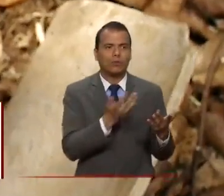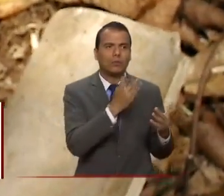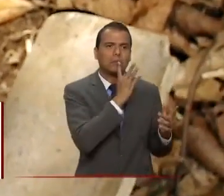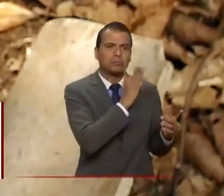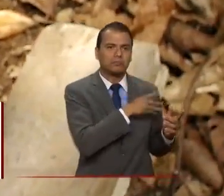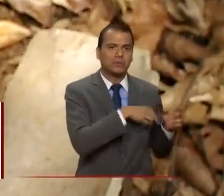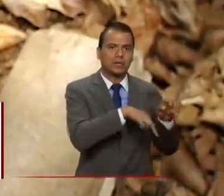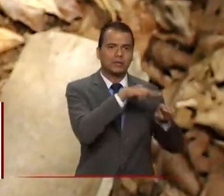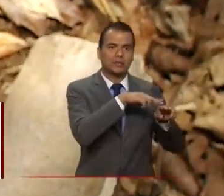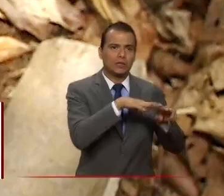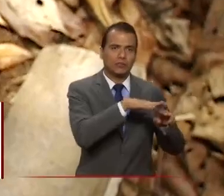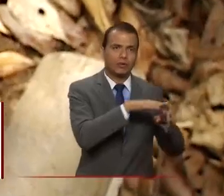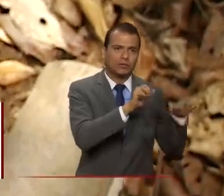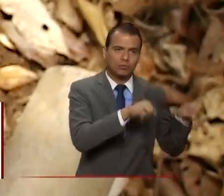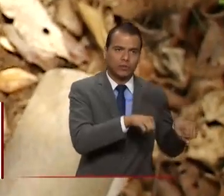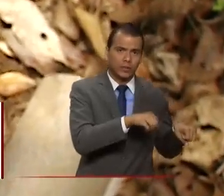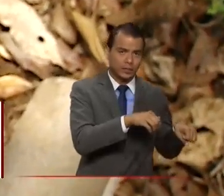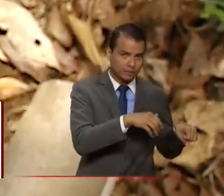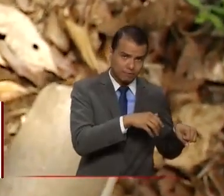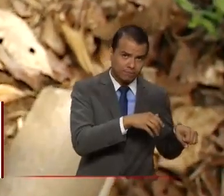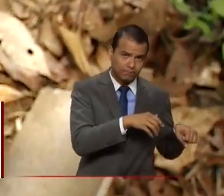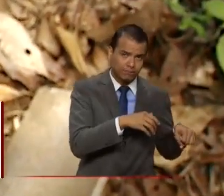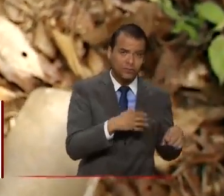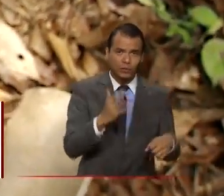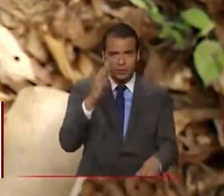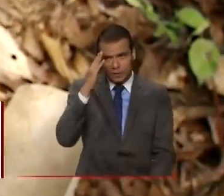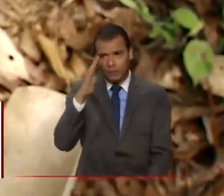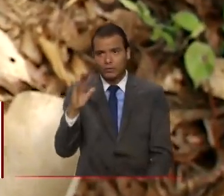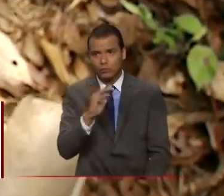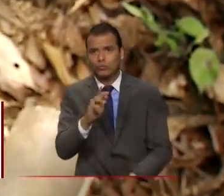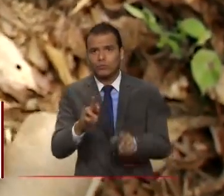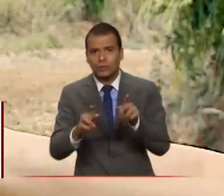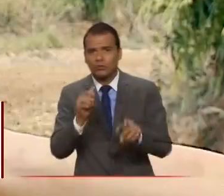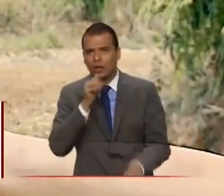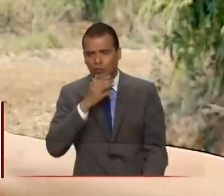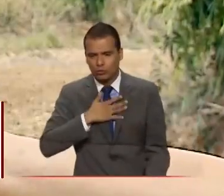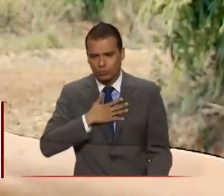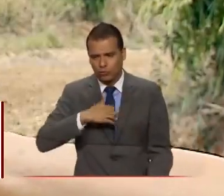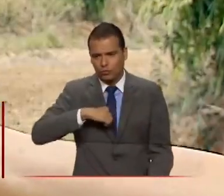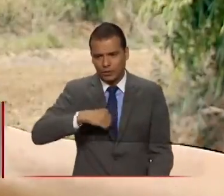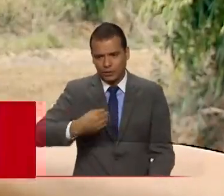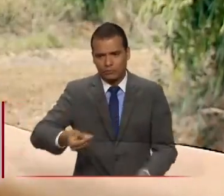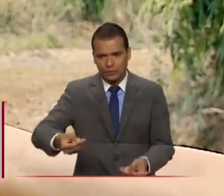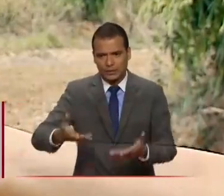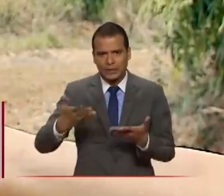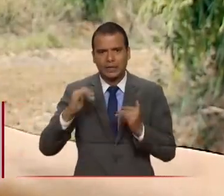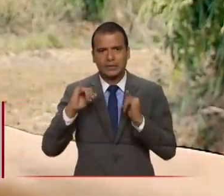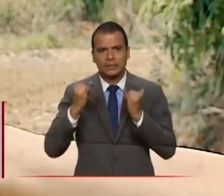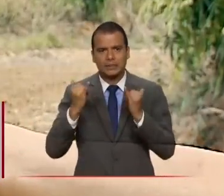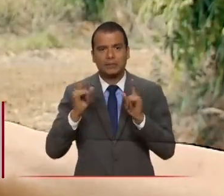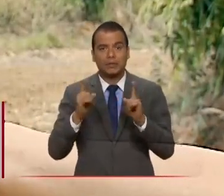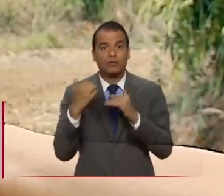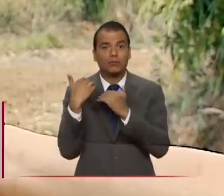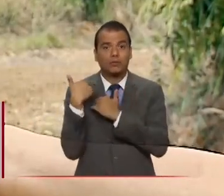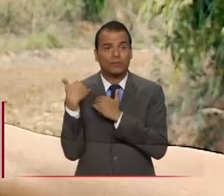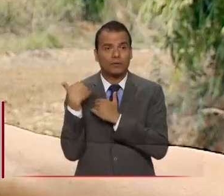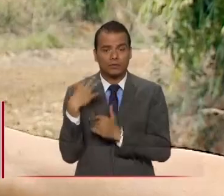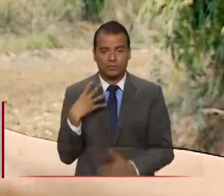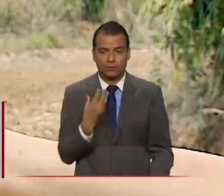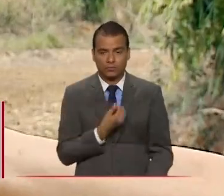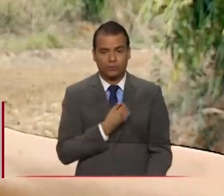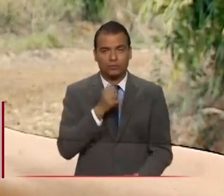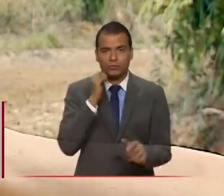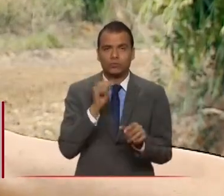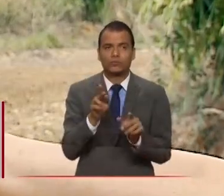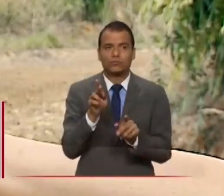tema constitucional. Sin embargo, tienen unas obligaciones, o sea, no solamente estamos hablando de derechos, sino también de deberes como